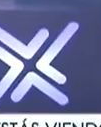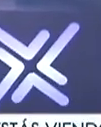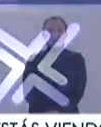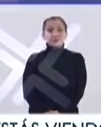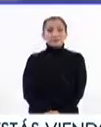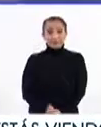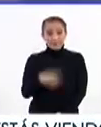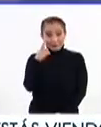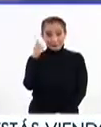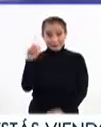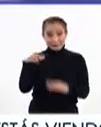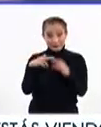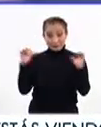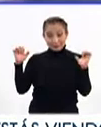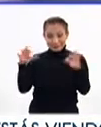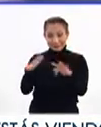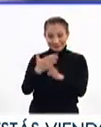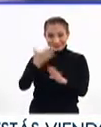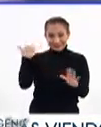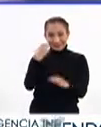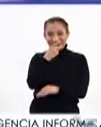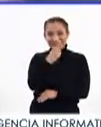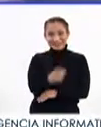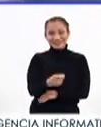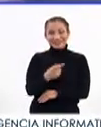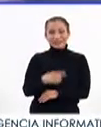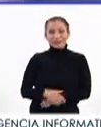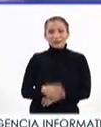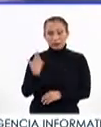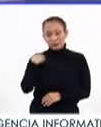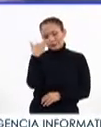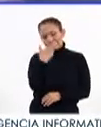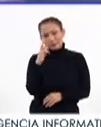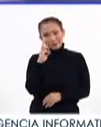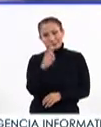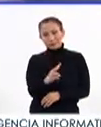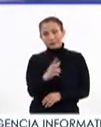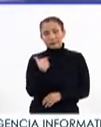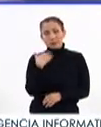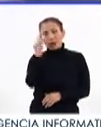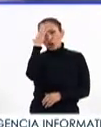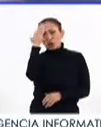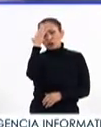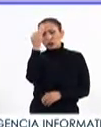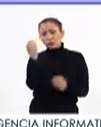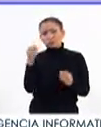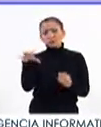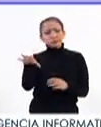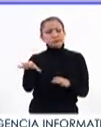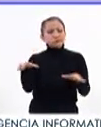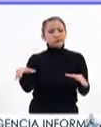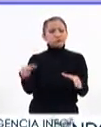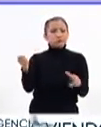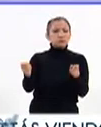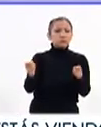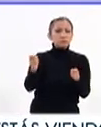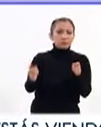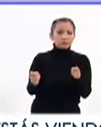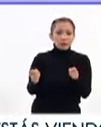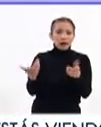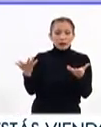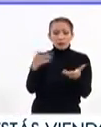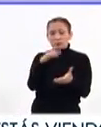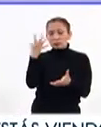Pues fíjate que esta cumbre, ya lo decíamos mientras revisábamos estos datos, se conoce mucho, ¿no? La parte de